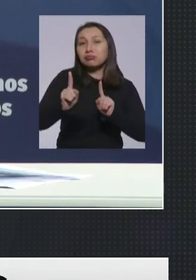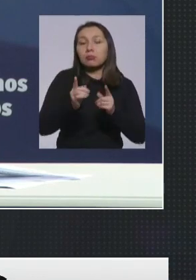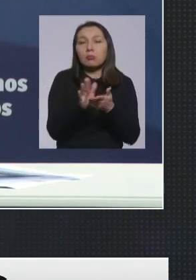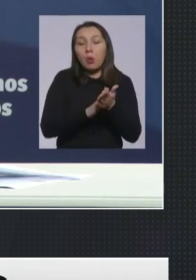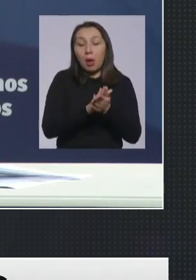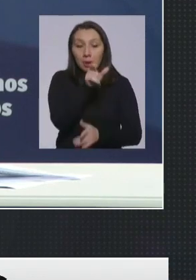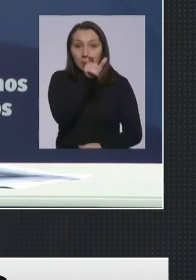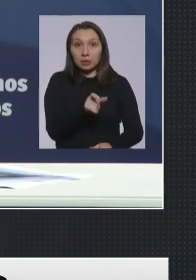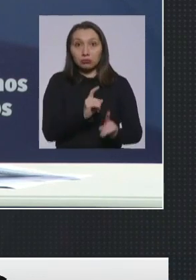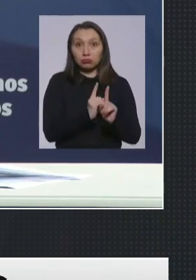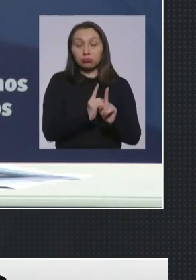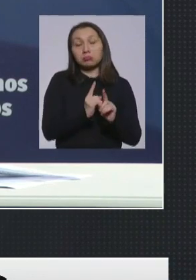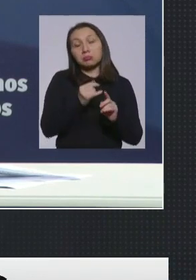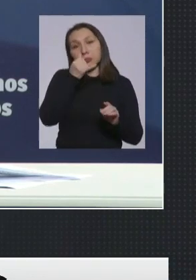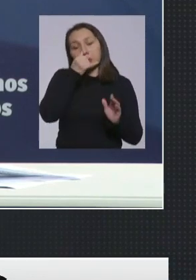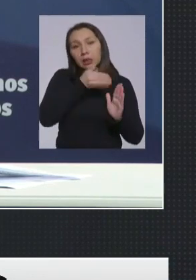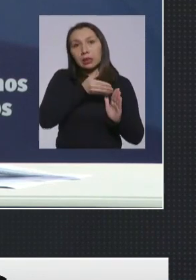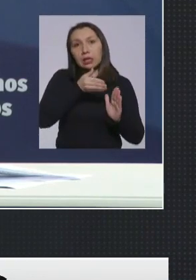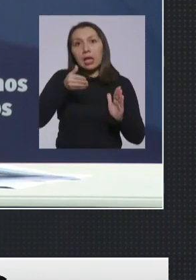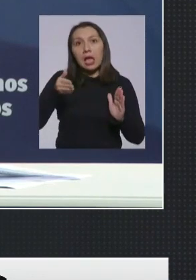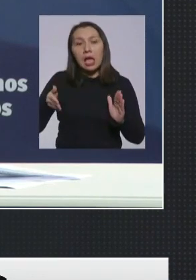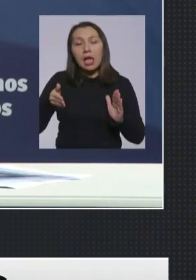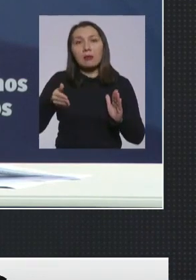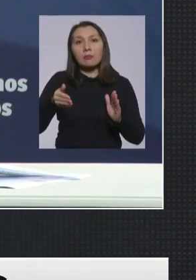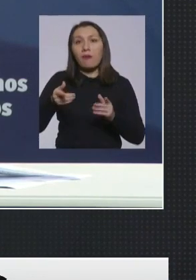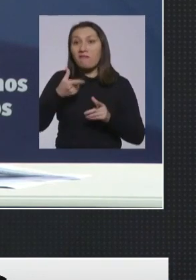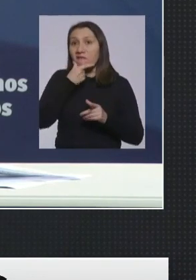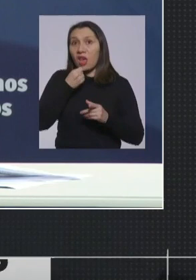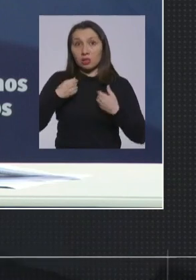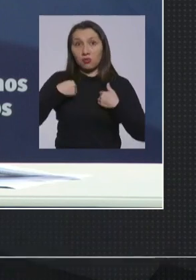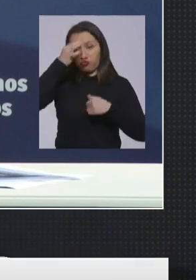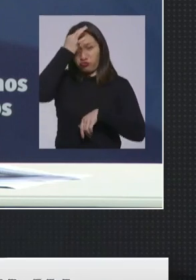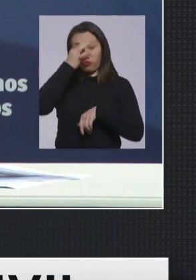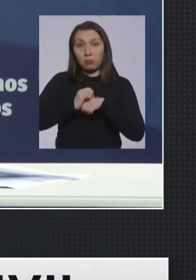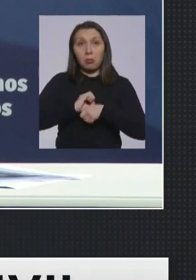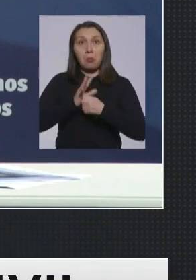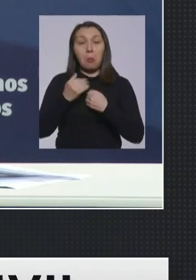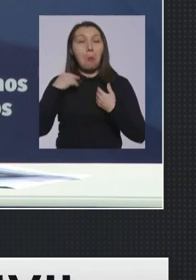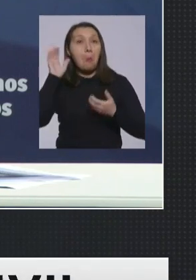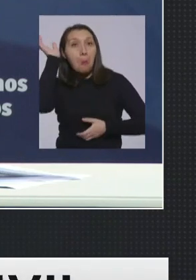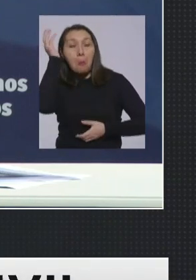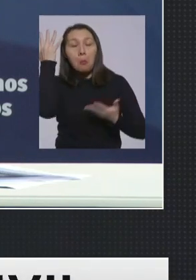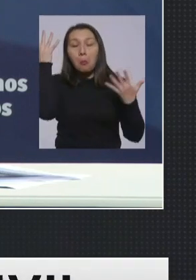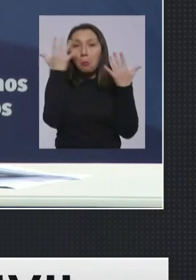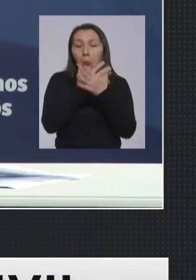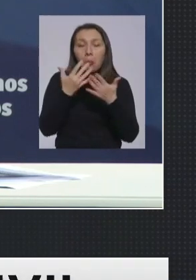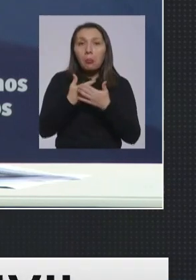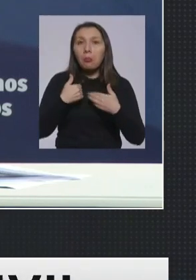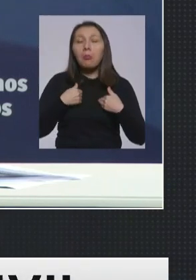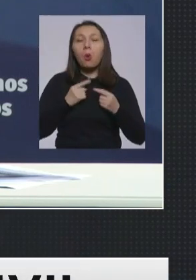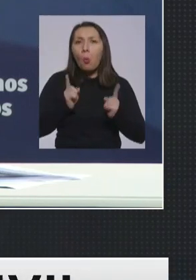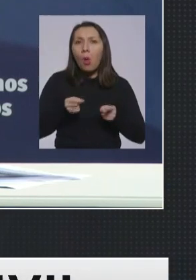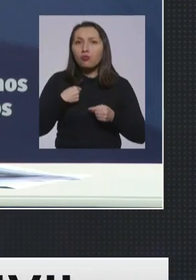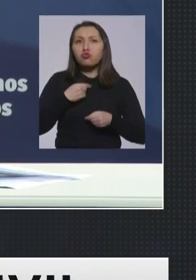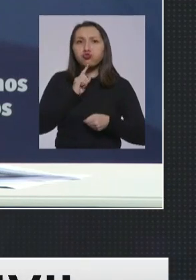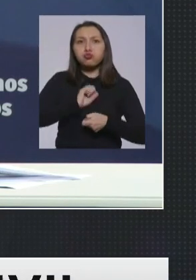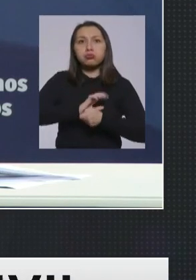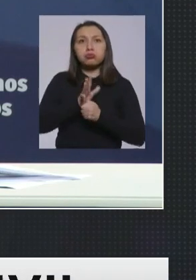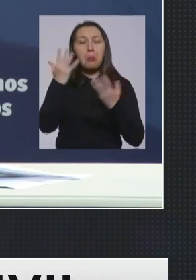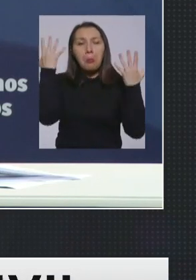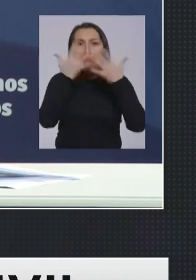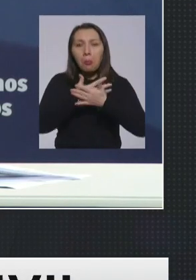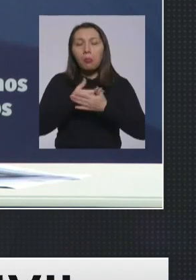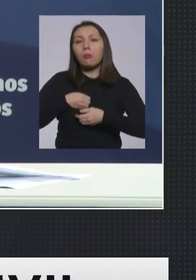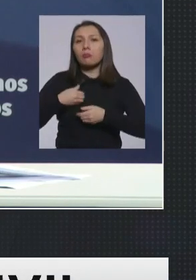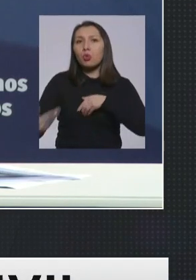obviamente está en un periodo de transmisión viral a veces no saben todavía porque son asintomáticos o no ha